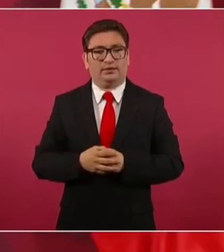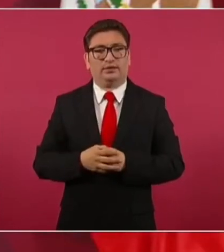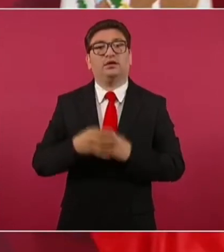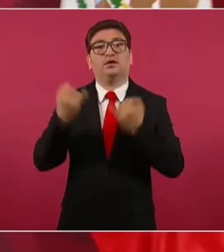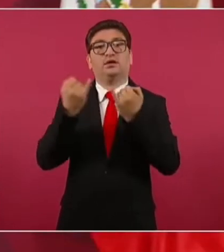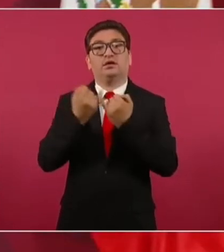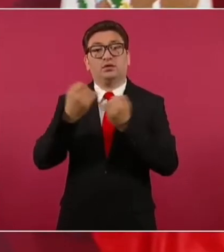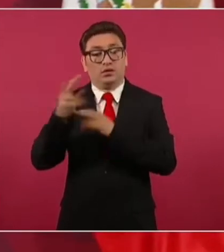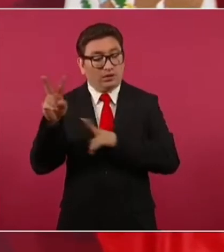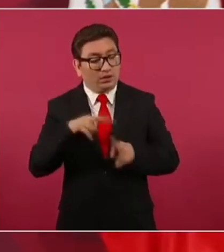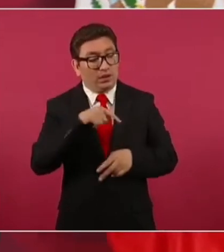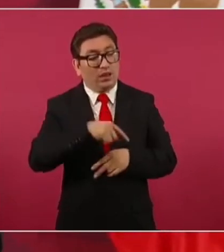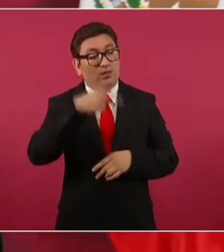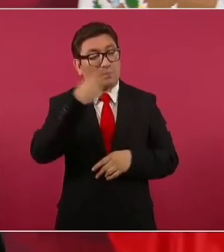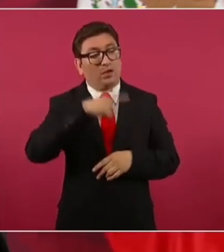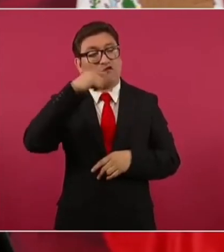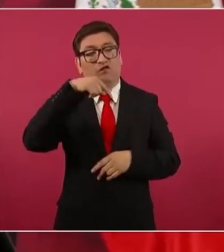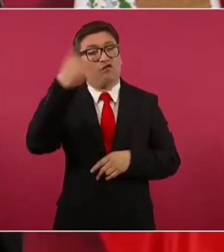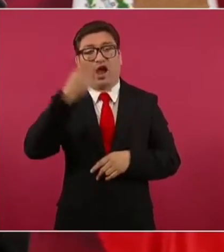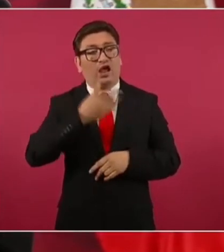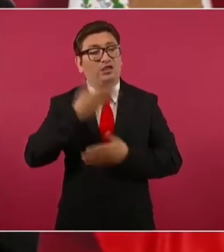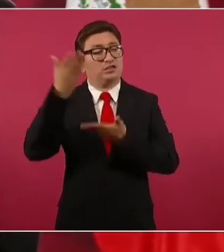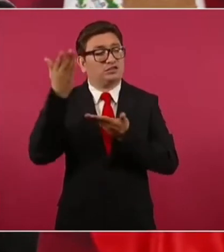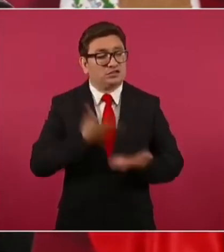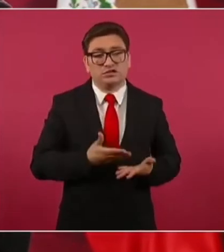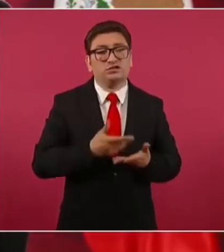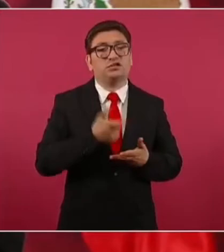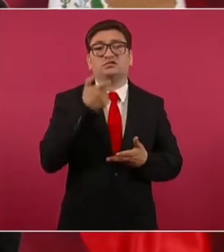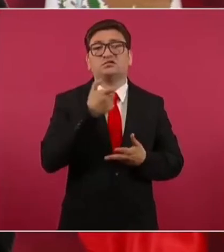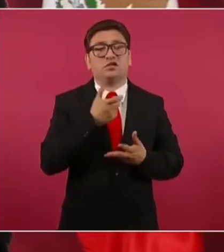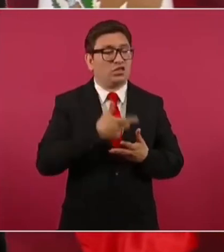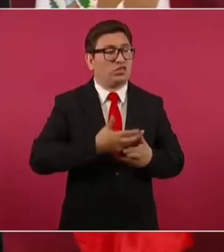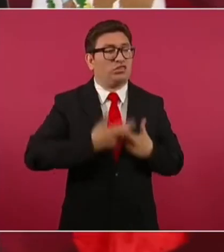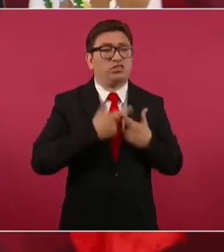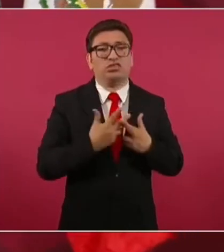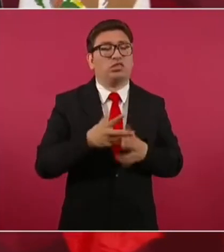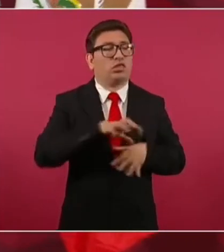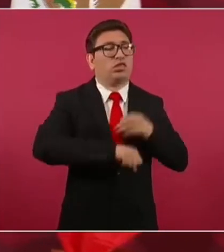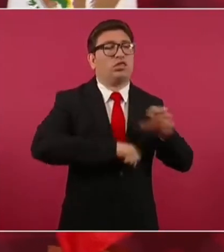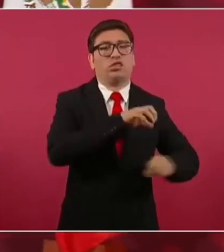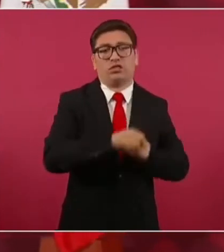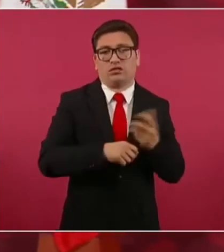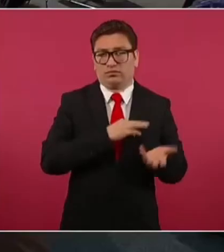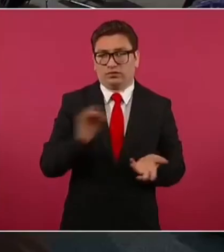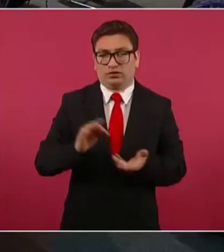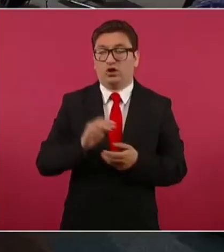se veía a México como botín. Ya no hablemos de